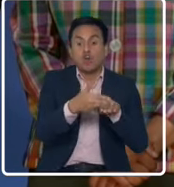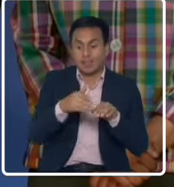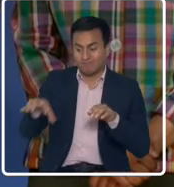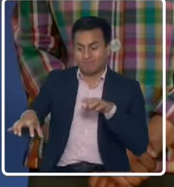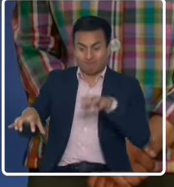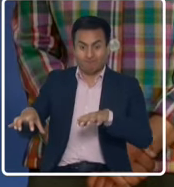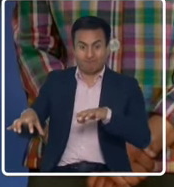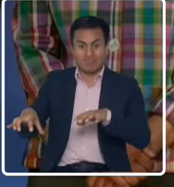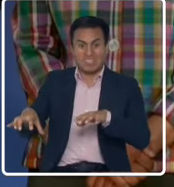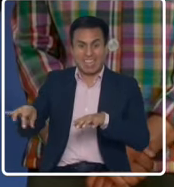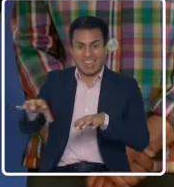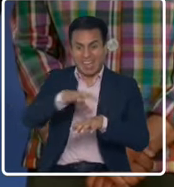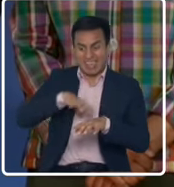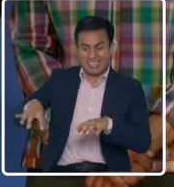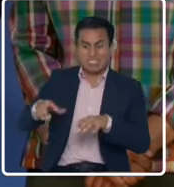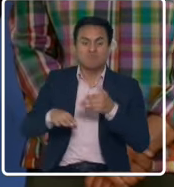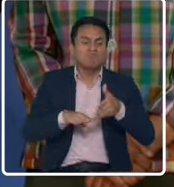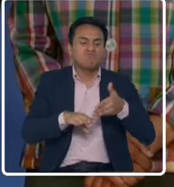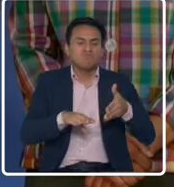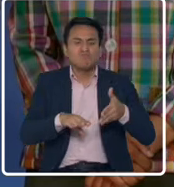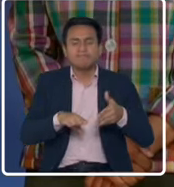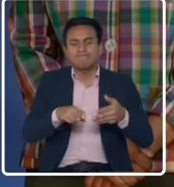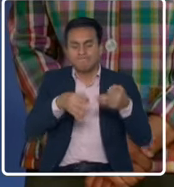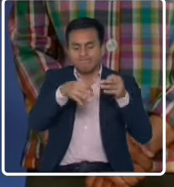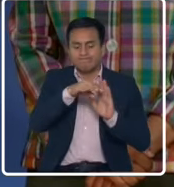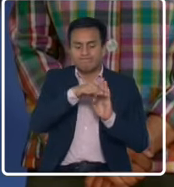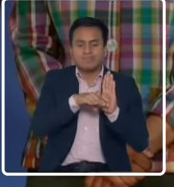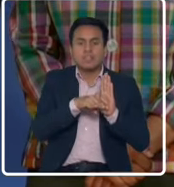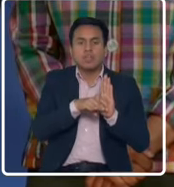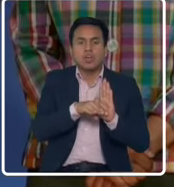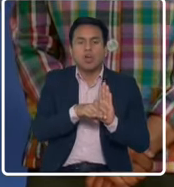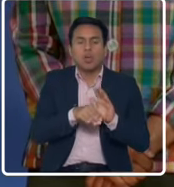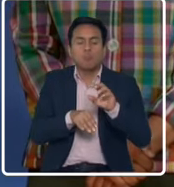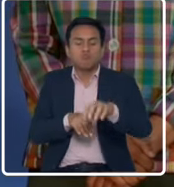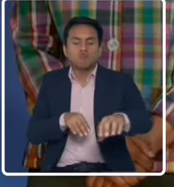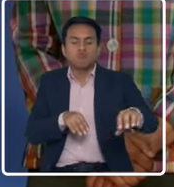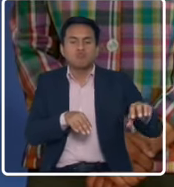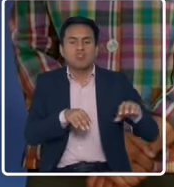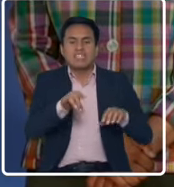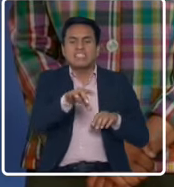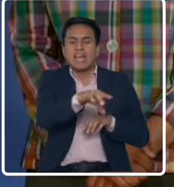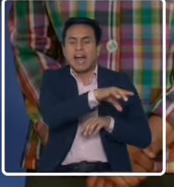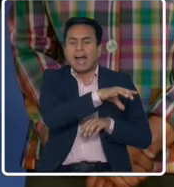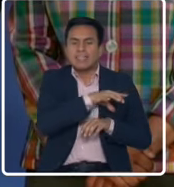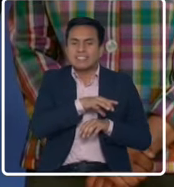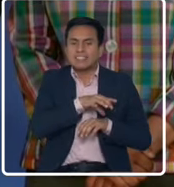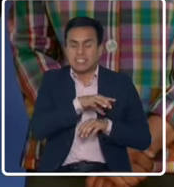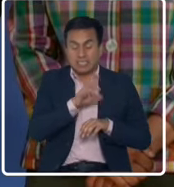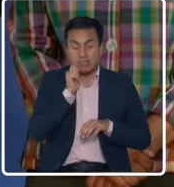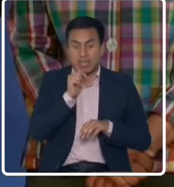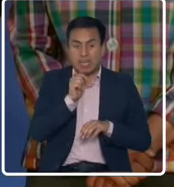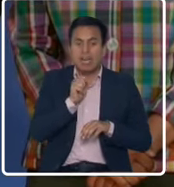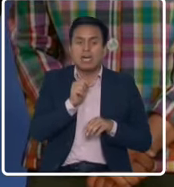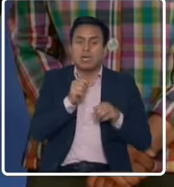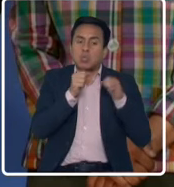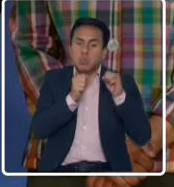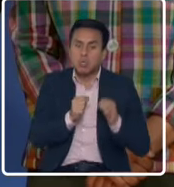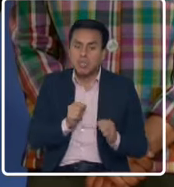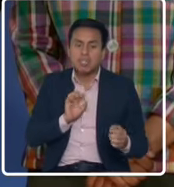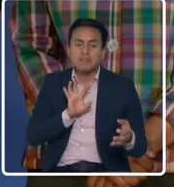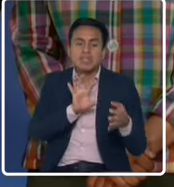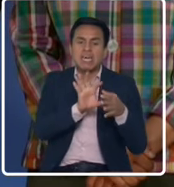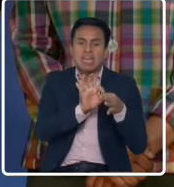dos grupos de salares se va a definir se define por tanto un conjunto de salares que eh van a ser susceptibles